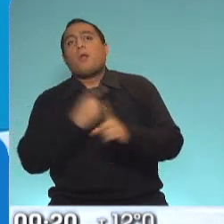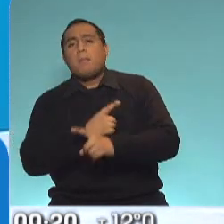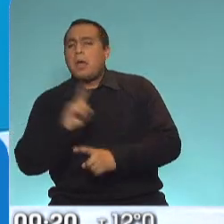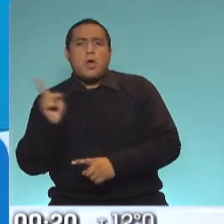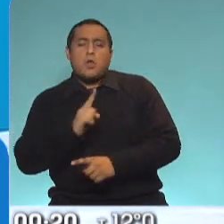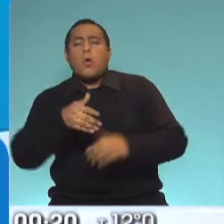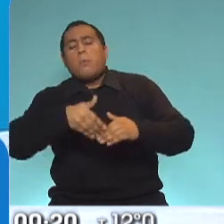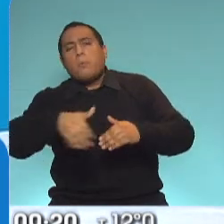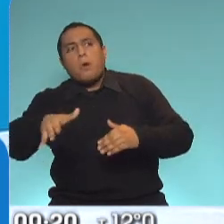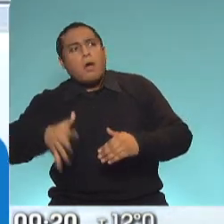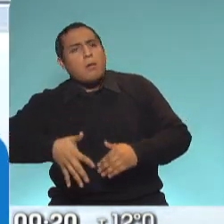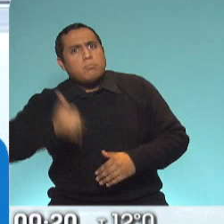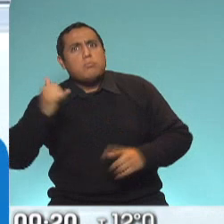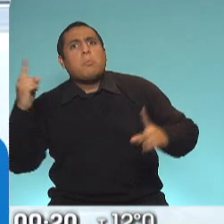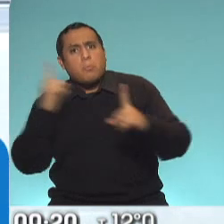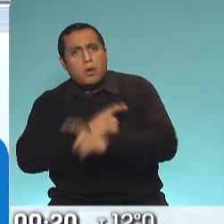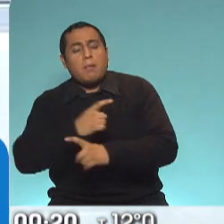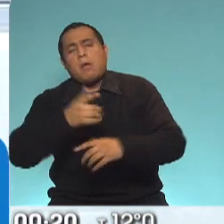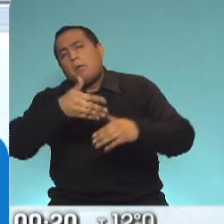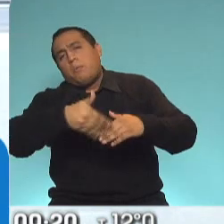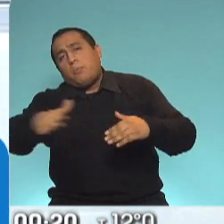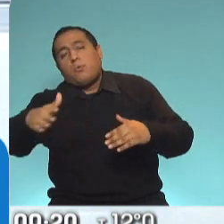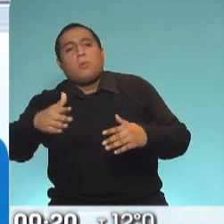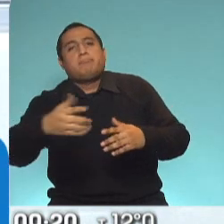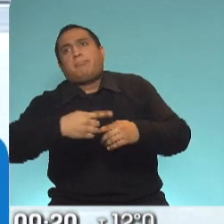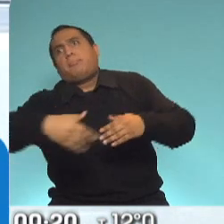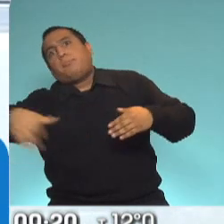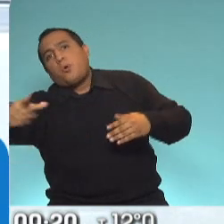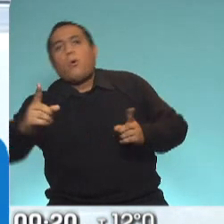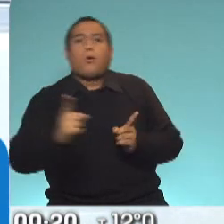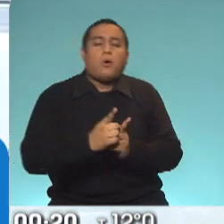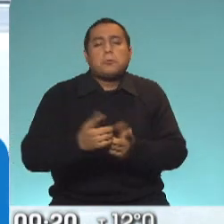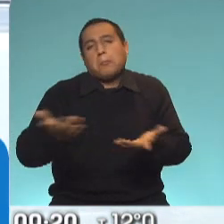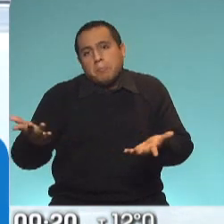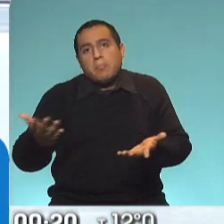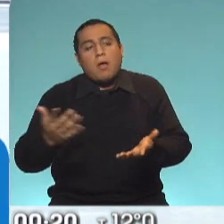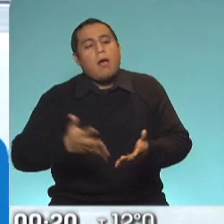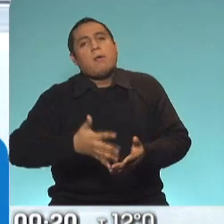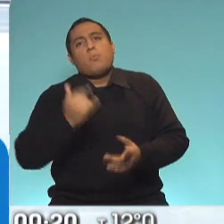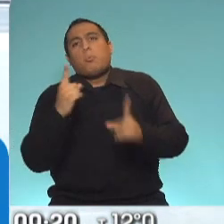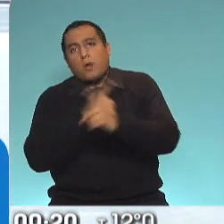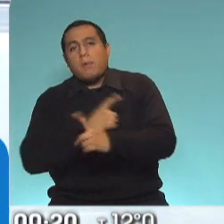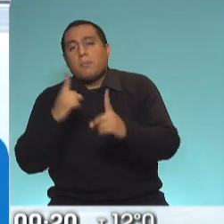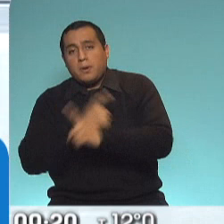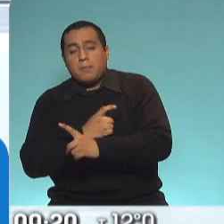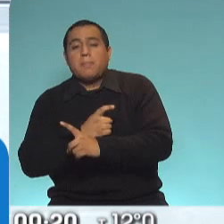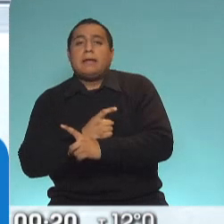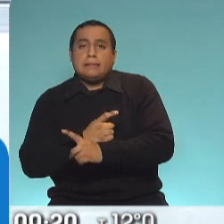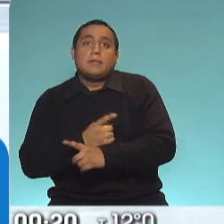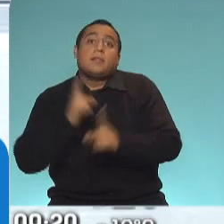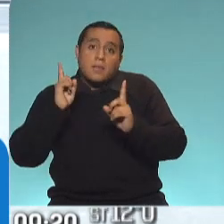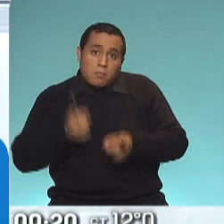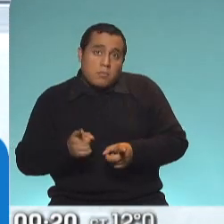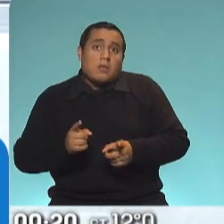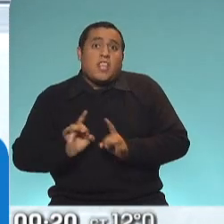son impactos a largo plazo o corto o mediano plazo. También ahí tenemos la posibilidad de la infección